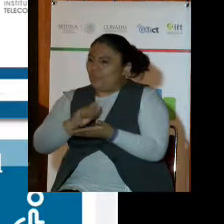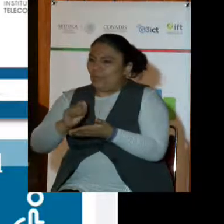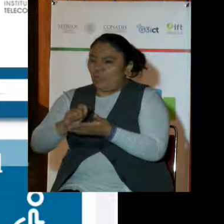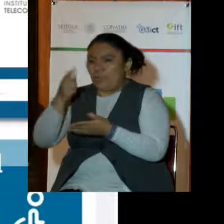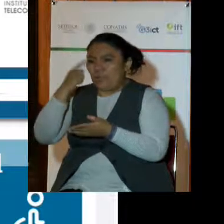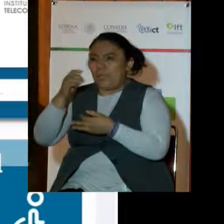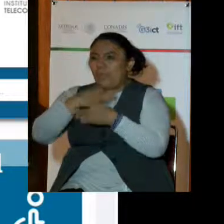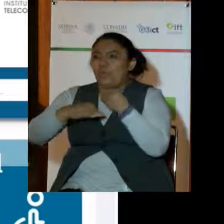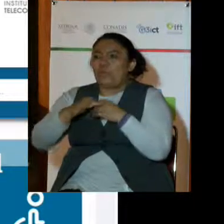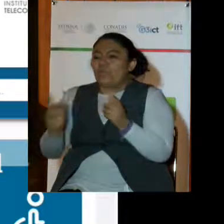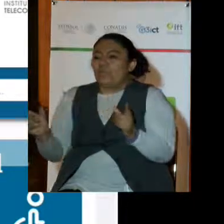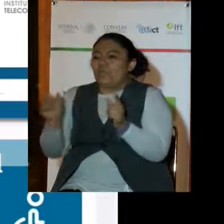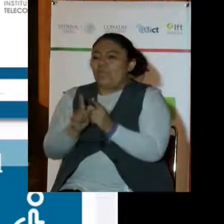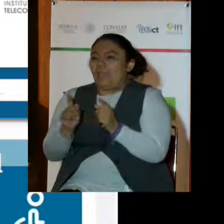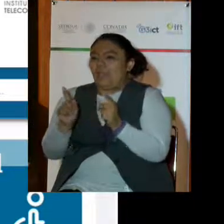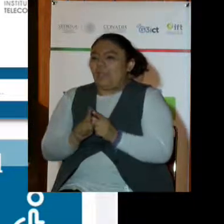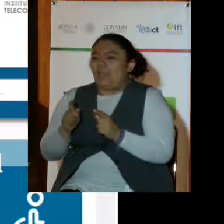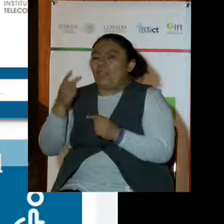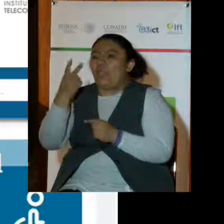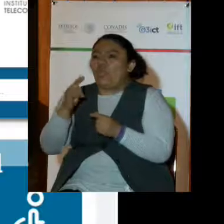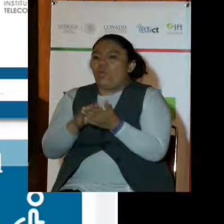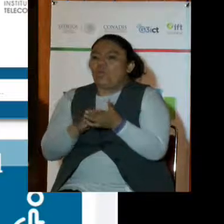sean de 2 páginas, punto, ¿no?